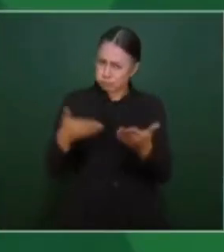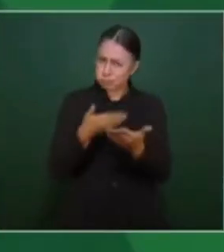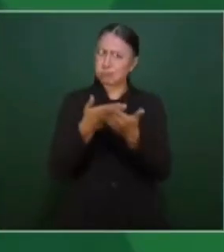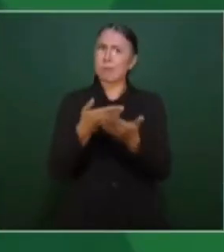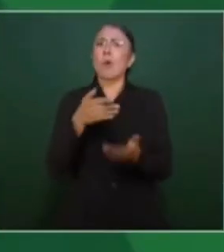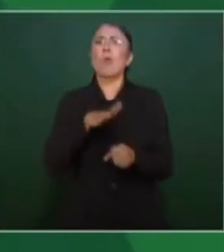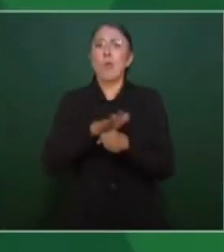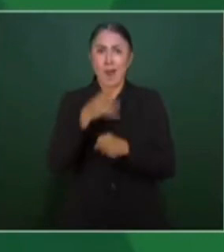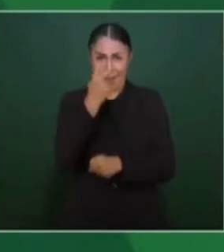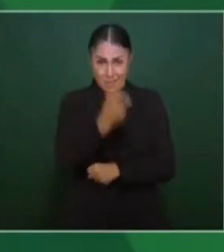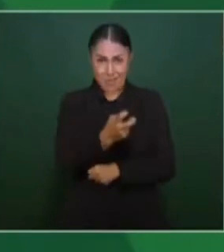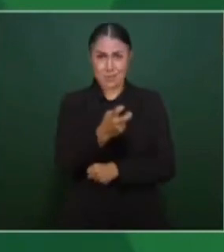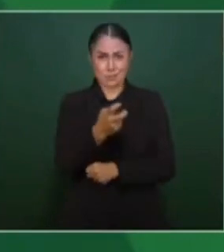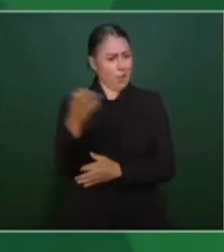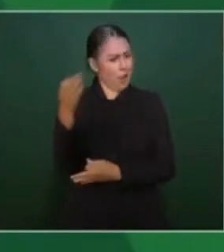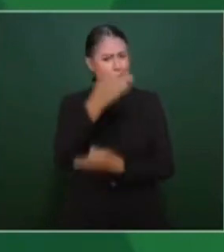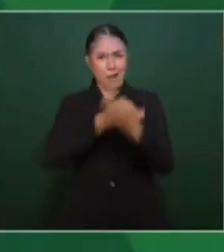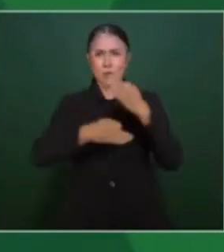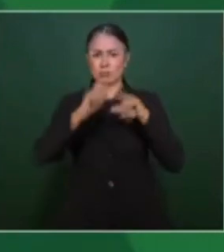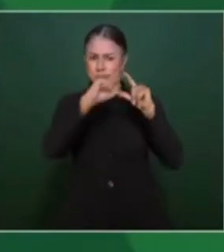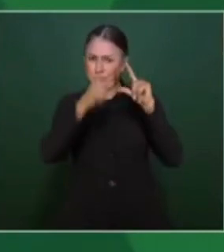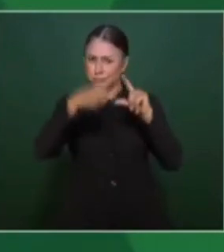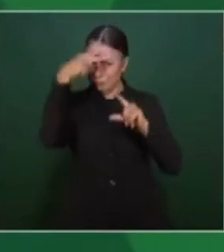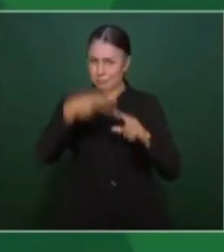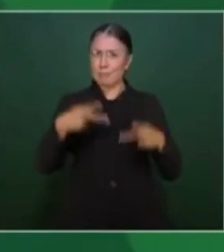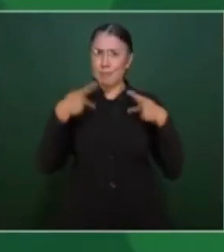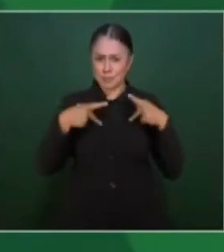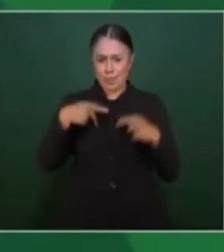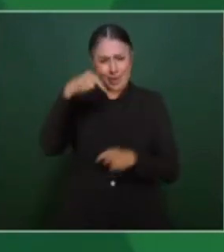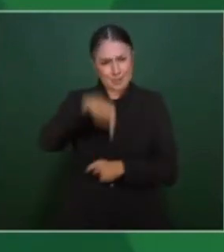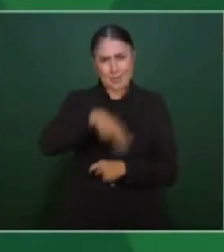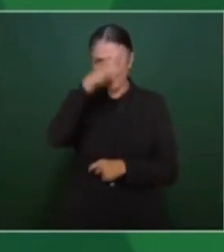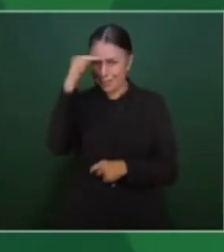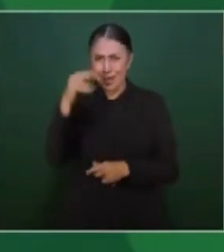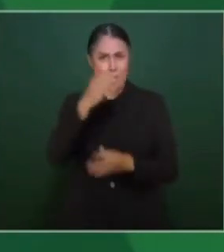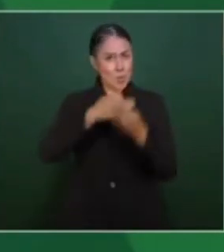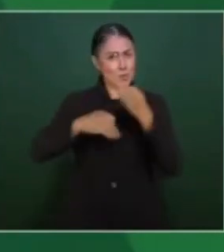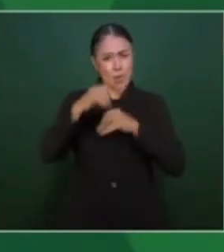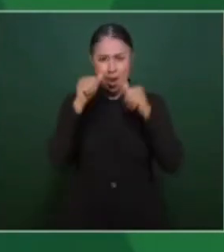mejorar el sistema de salud en Nayarit.